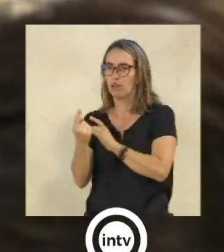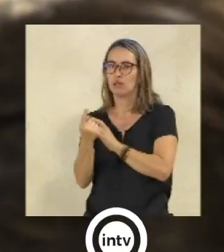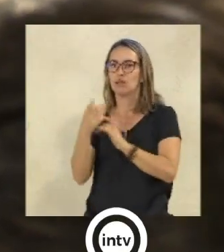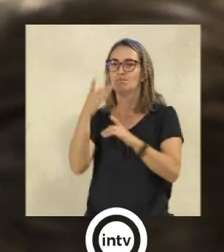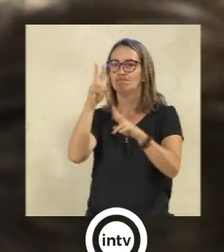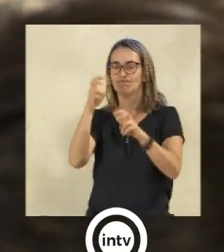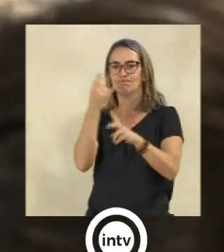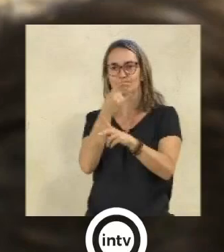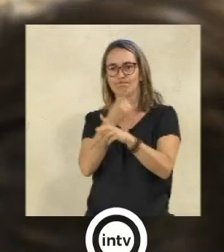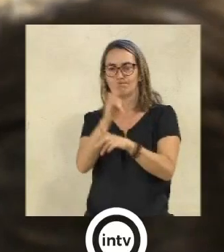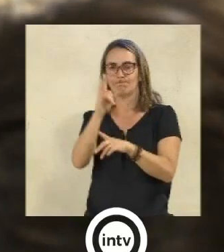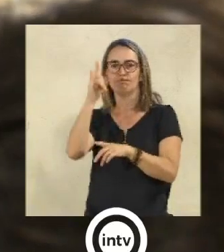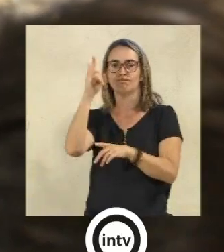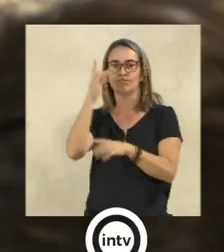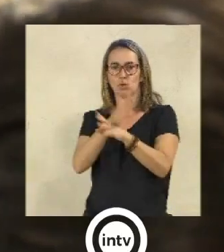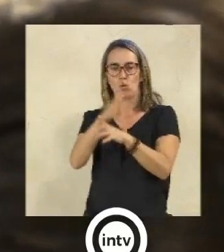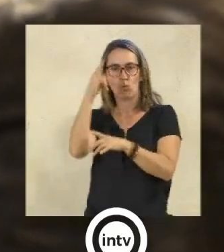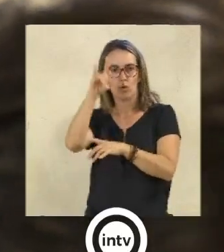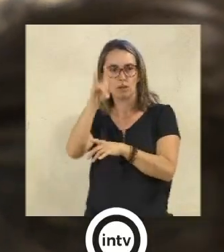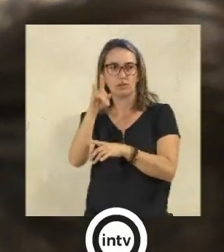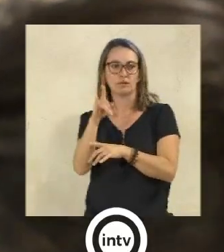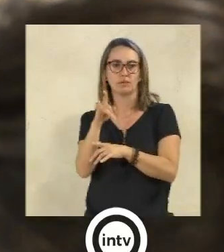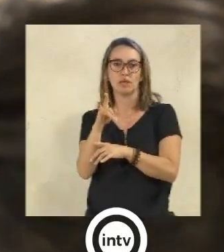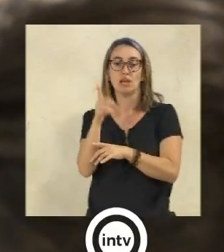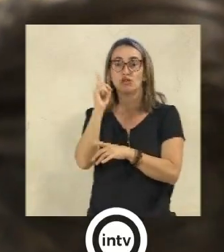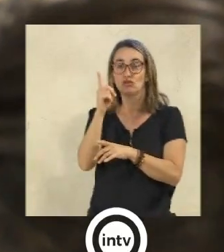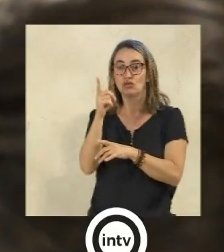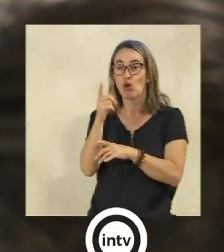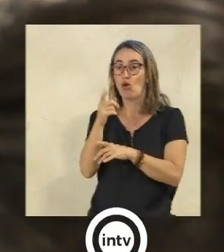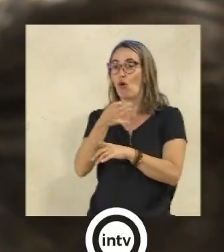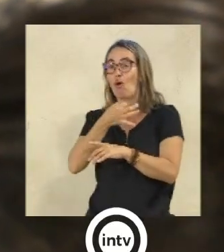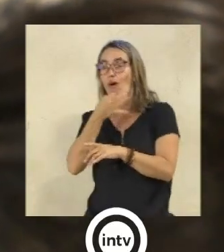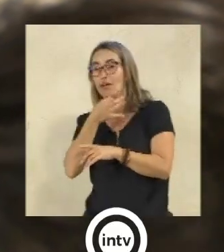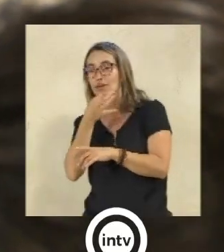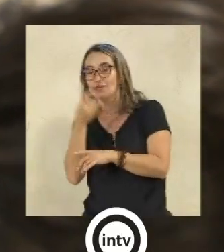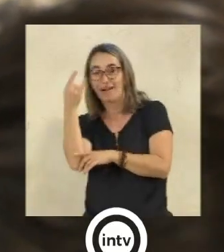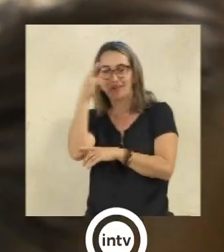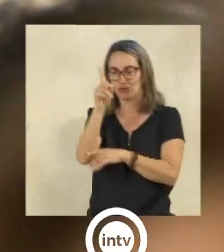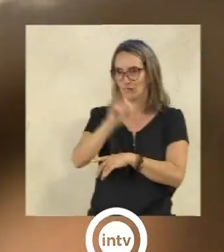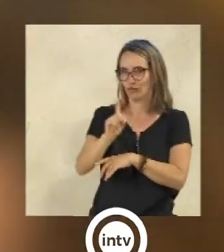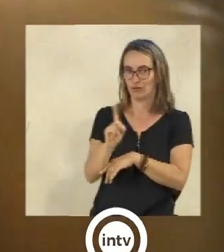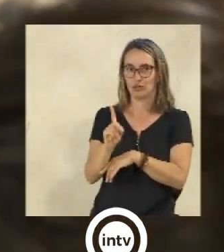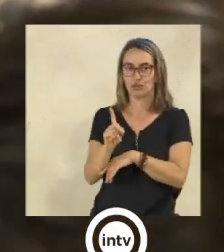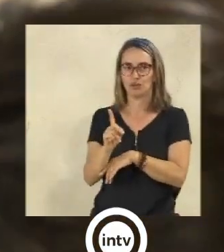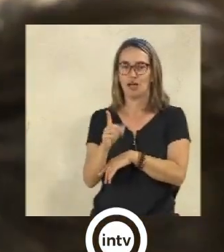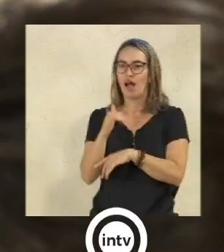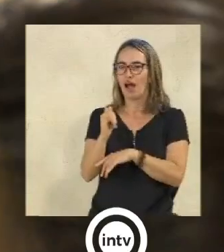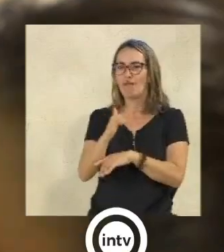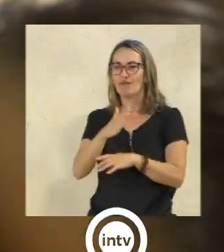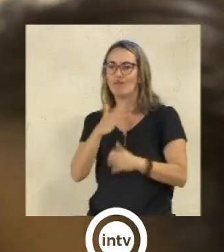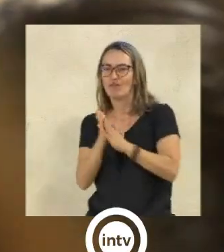tauromaquia es mucho más que una tarde de toros la la tauromaquia es el